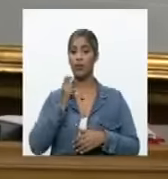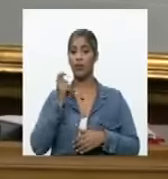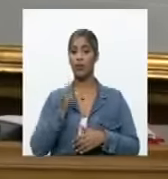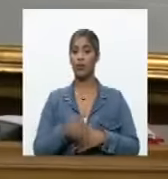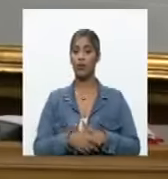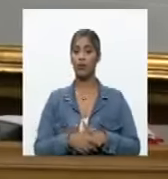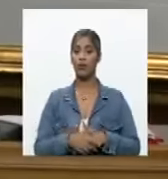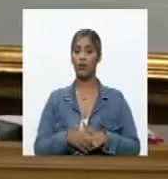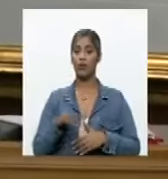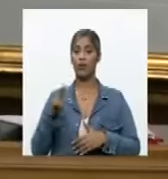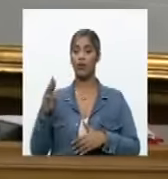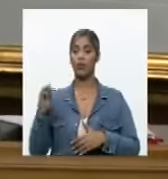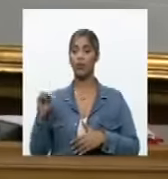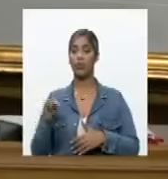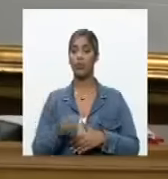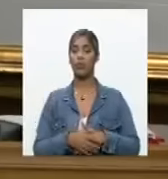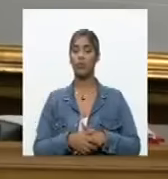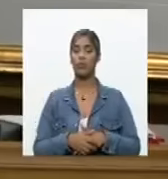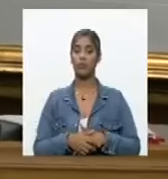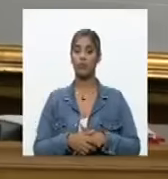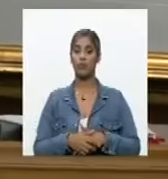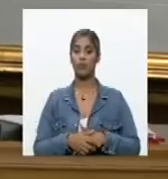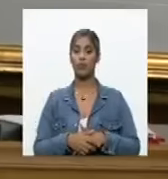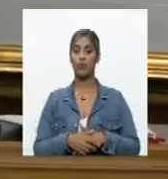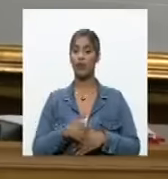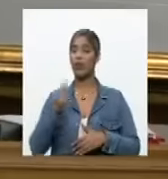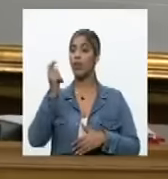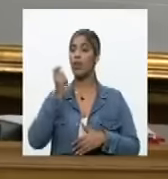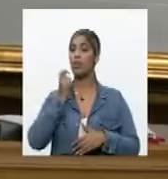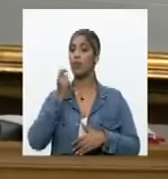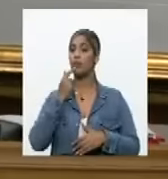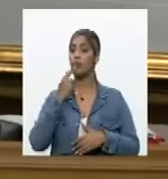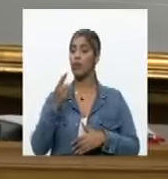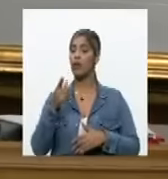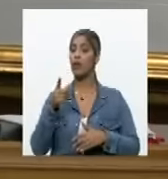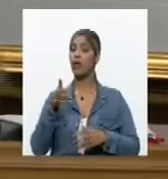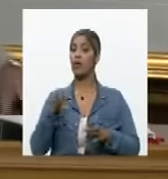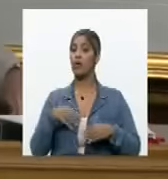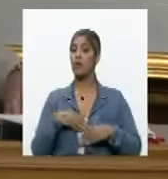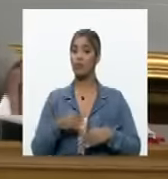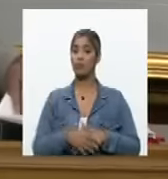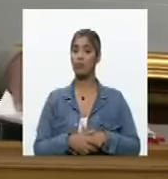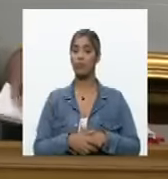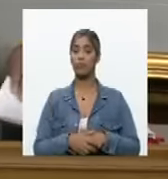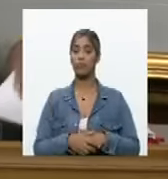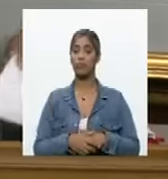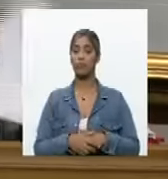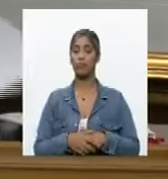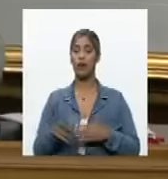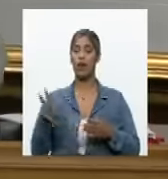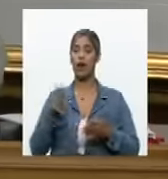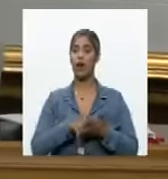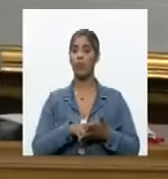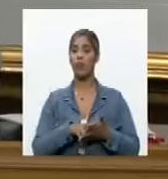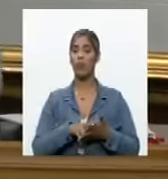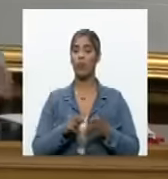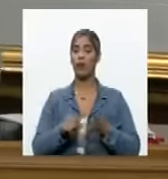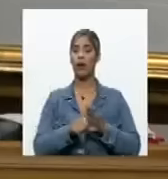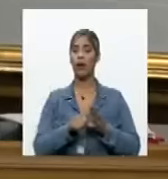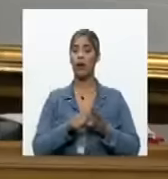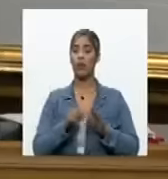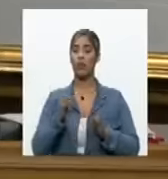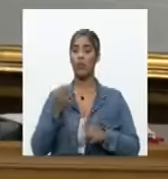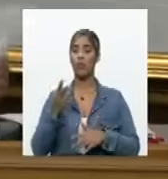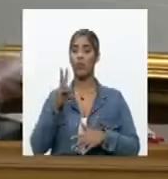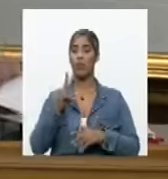diputado Ricardo Molina. Las diputadas y diputados que estén a favor de la aprobación del artículo